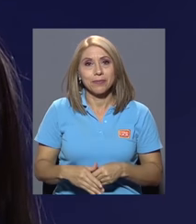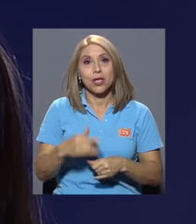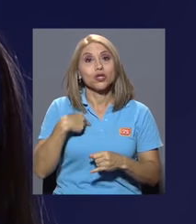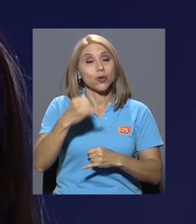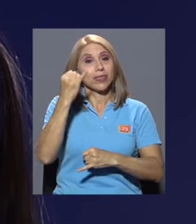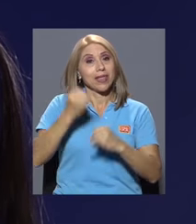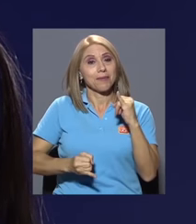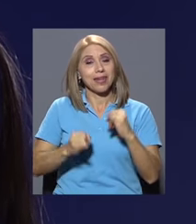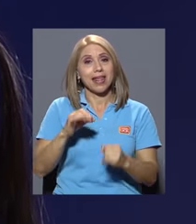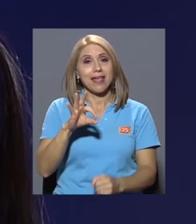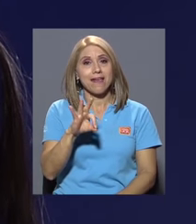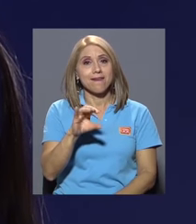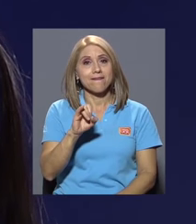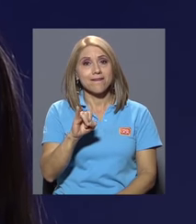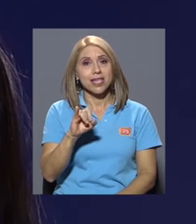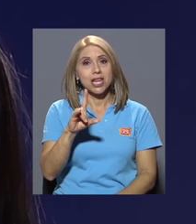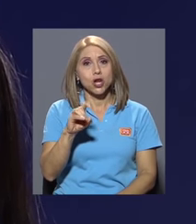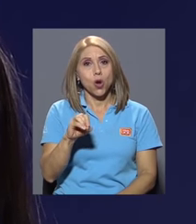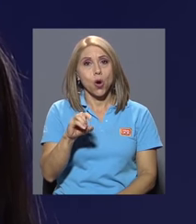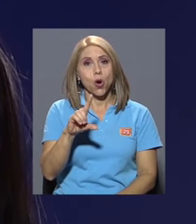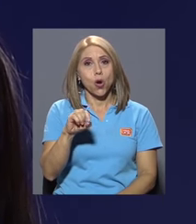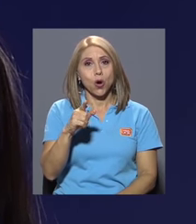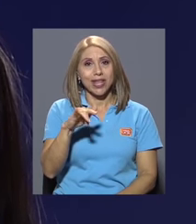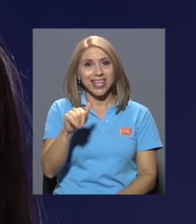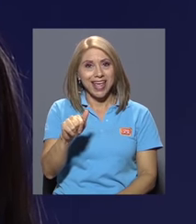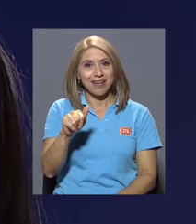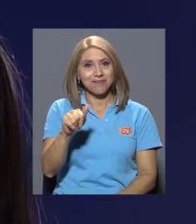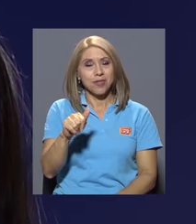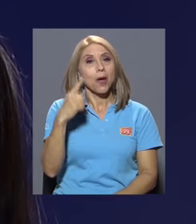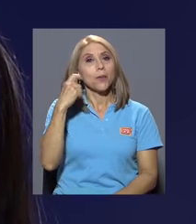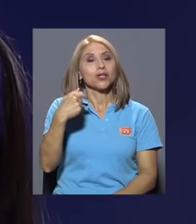Terminé en filología porque amaba la literatura.